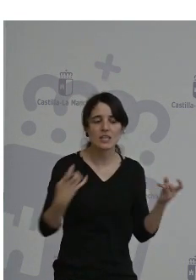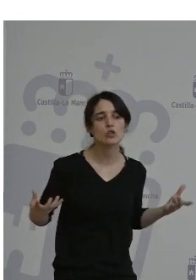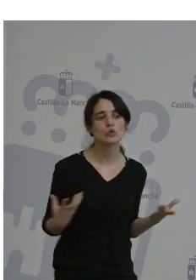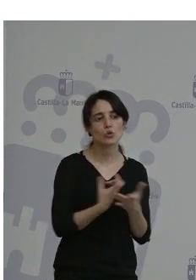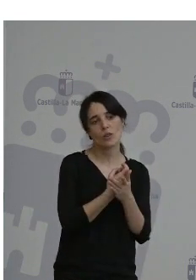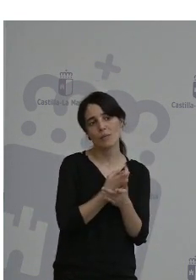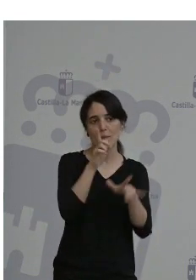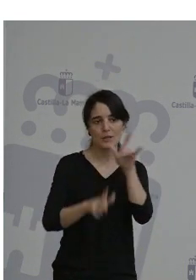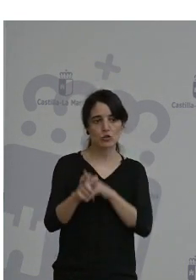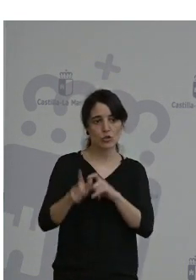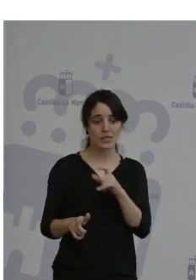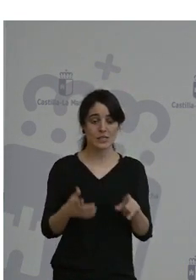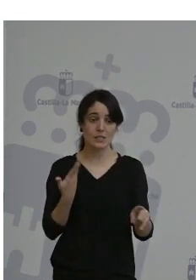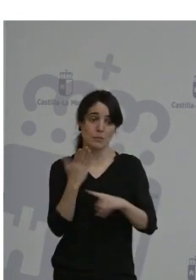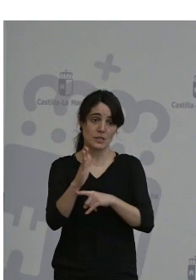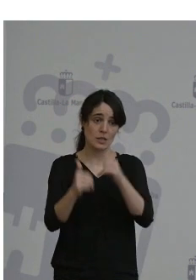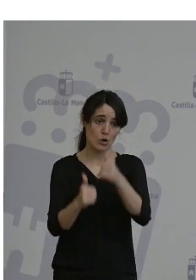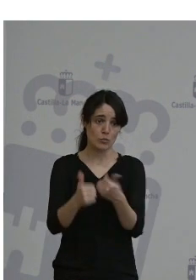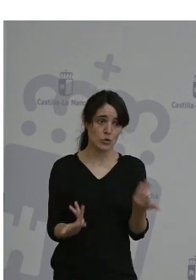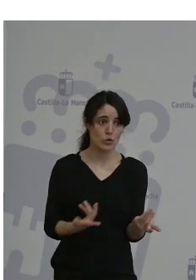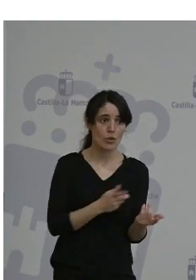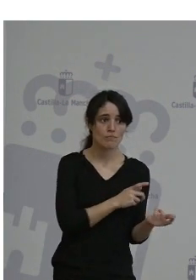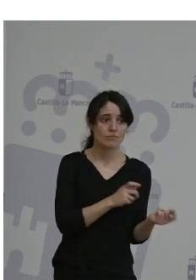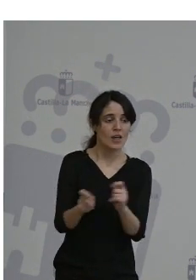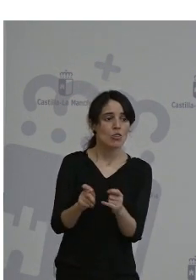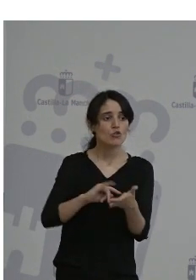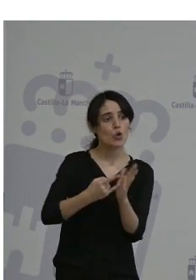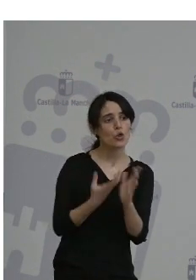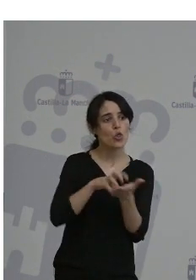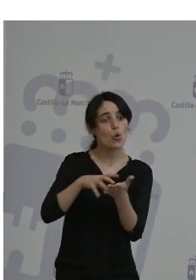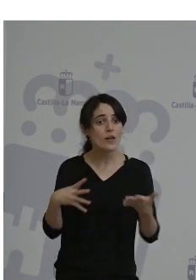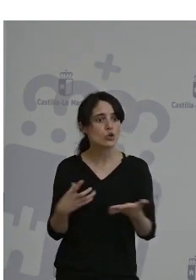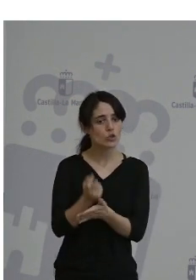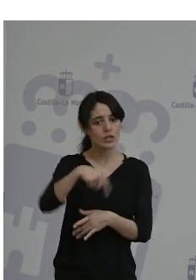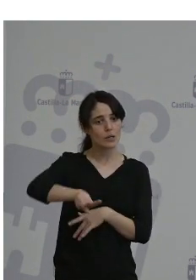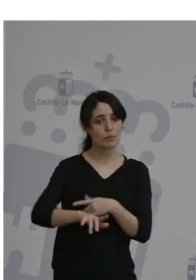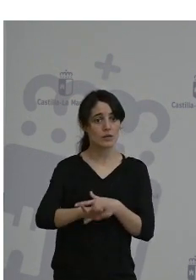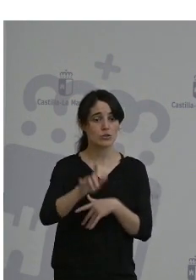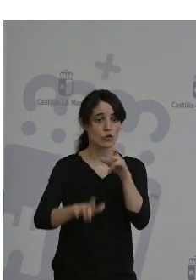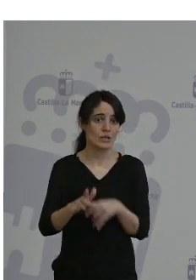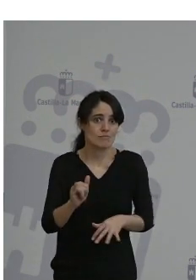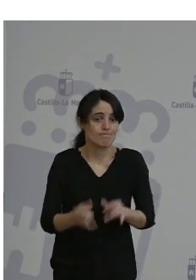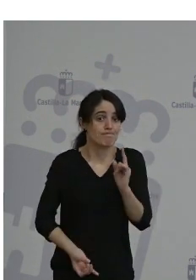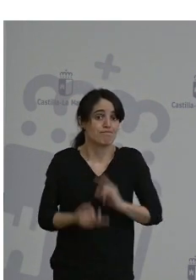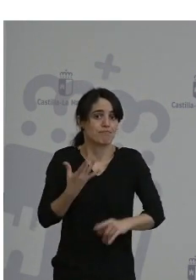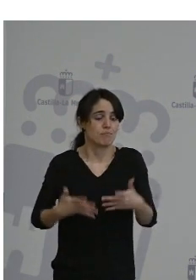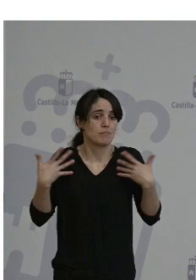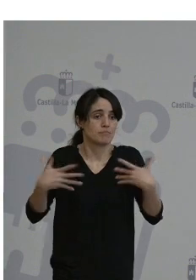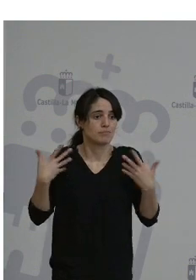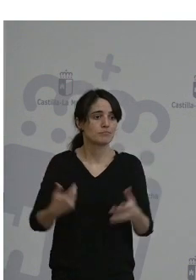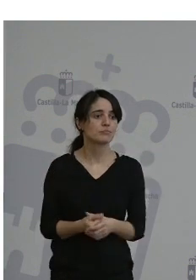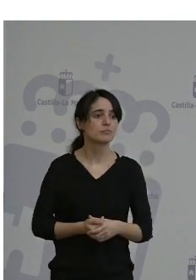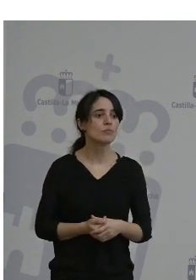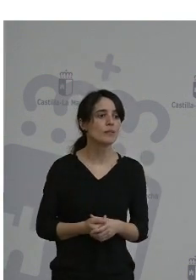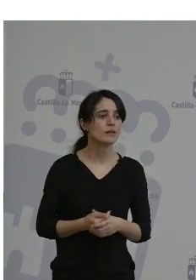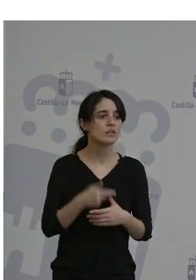intentando solucionar todas aquellas dudas que hayan podido surgir a lo largo del examen. Por tanto, ha sido enormemente importante